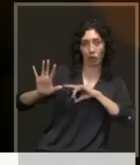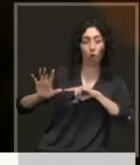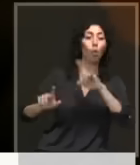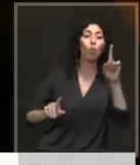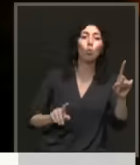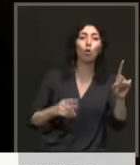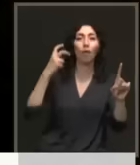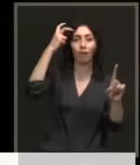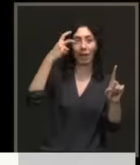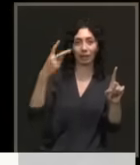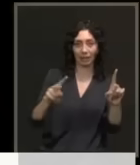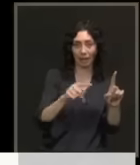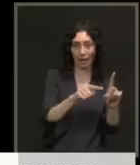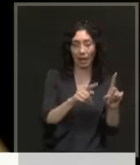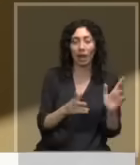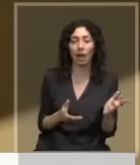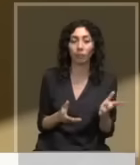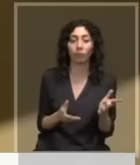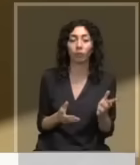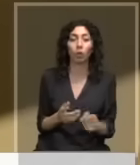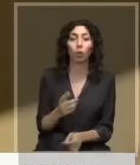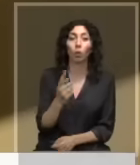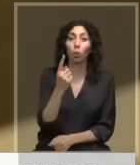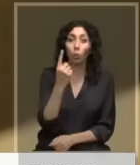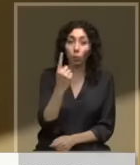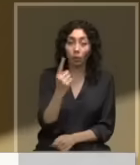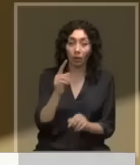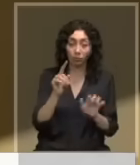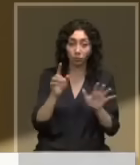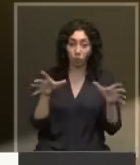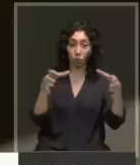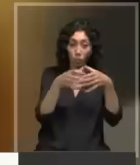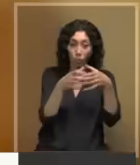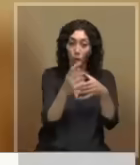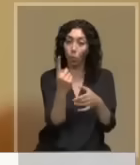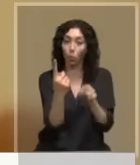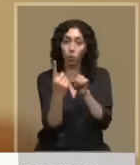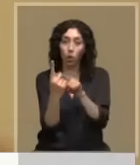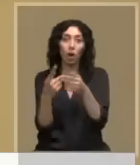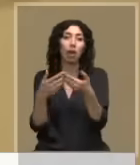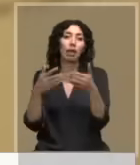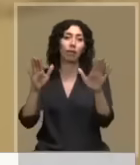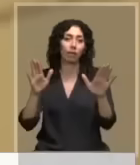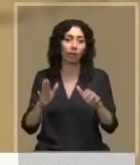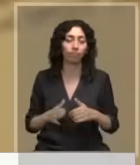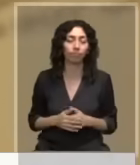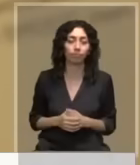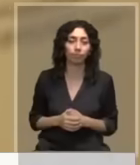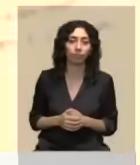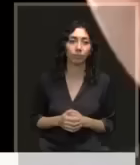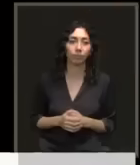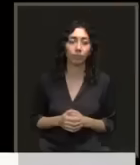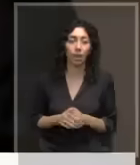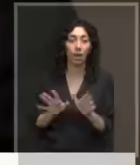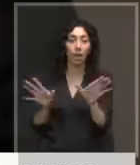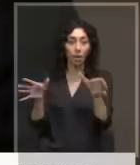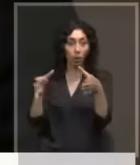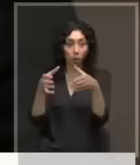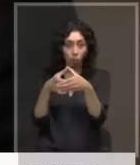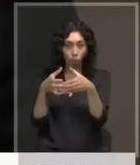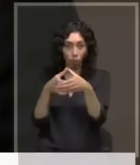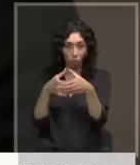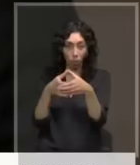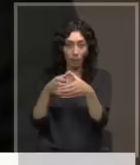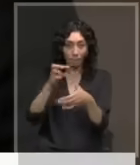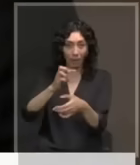brasilero. Solo uno de ellos era hasta ese entonces un hombre libre. Es una organización criminal que opera